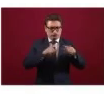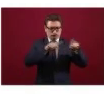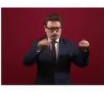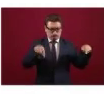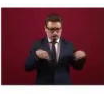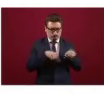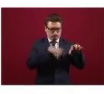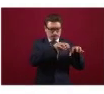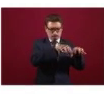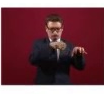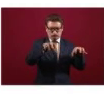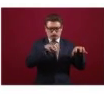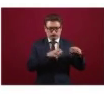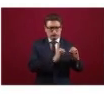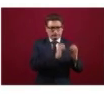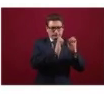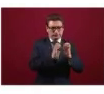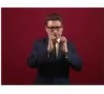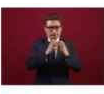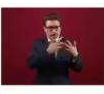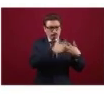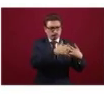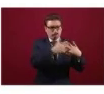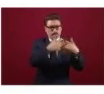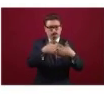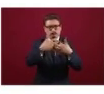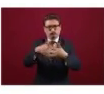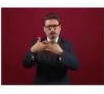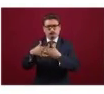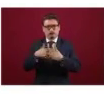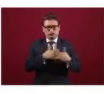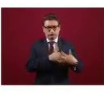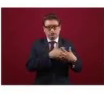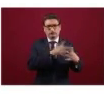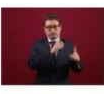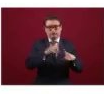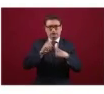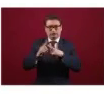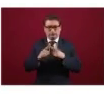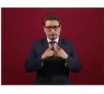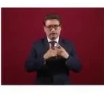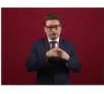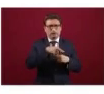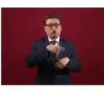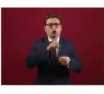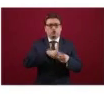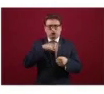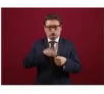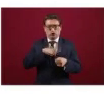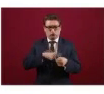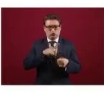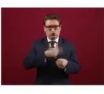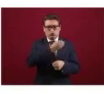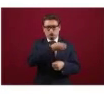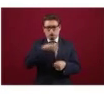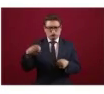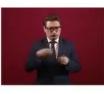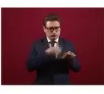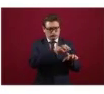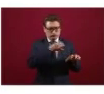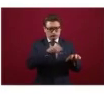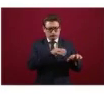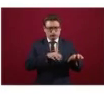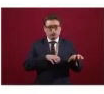plantas de proceso y con base en estos paquetes que están por colores, organizados por colores,